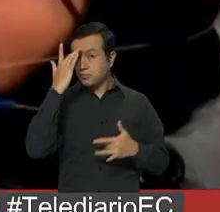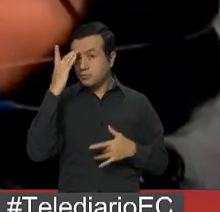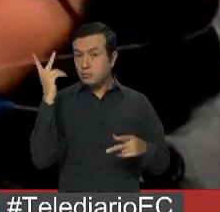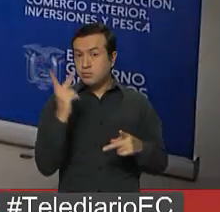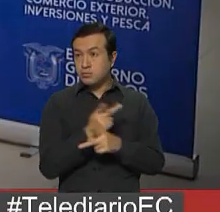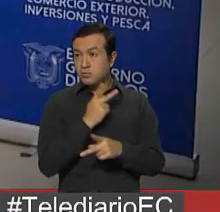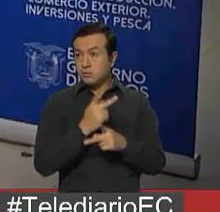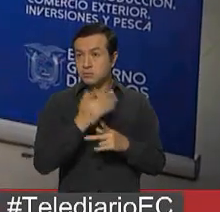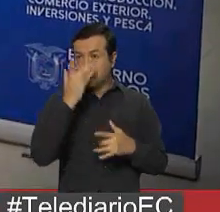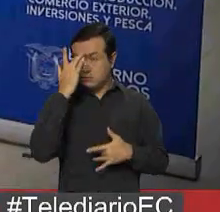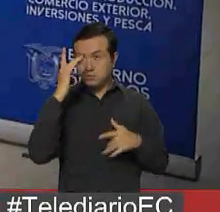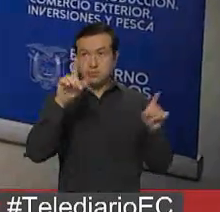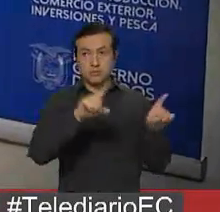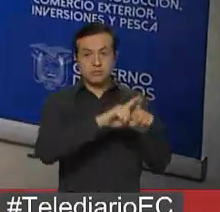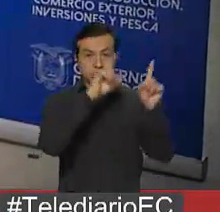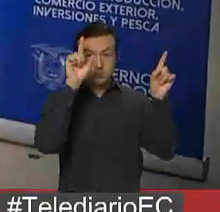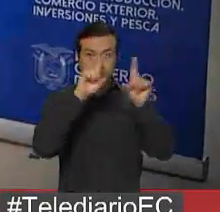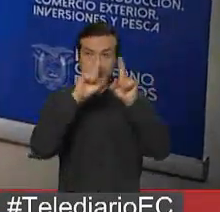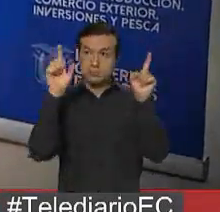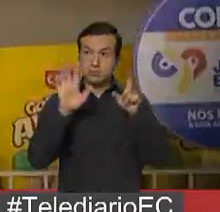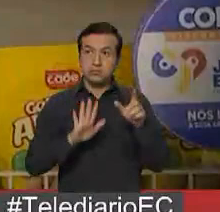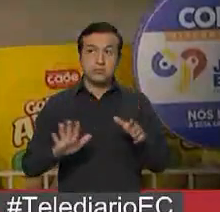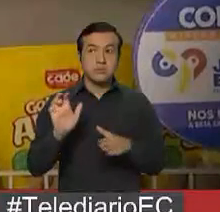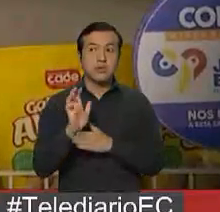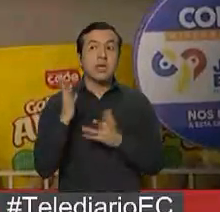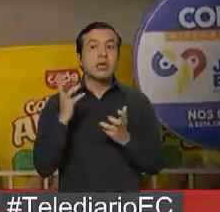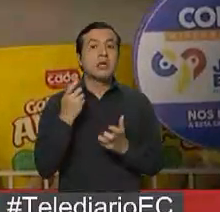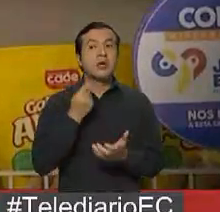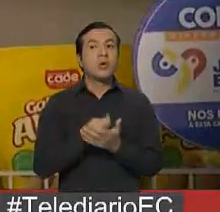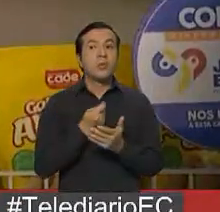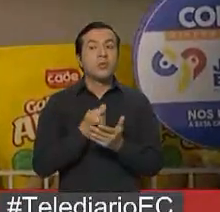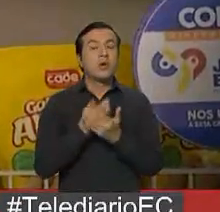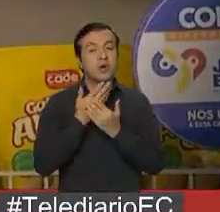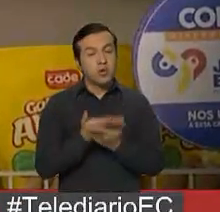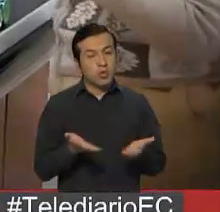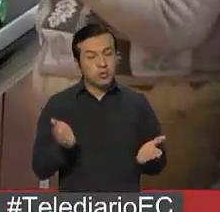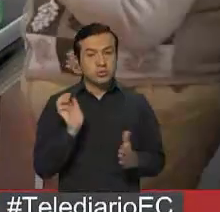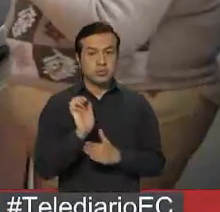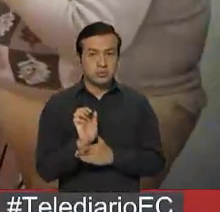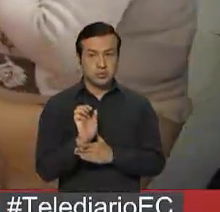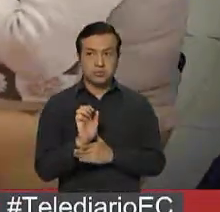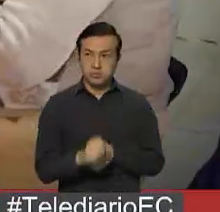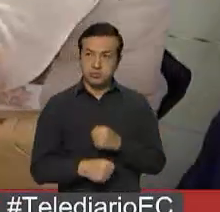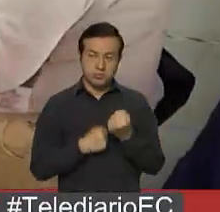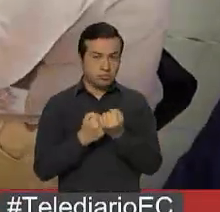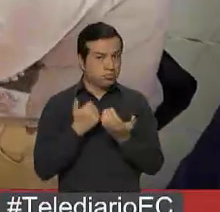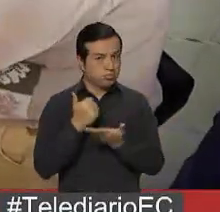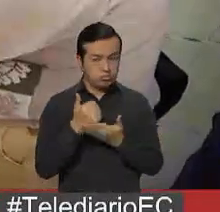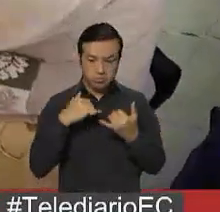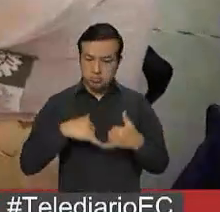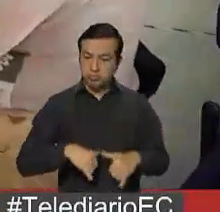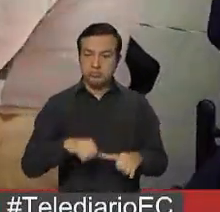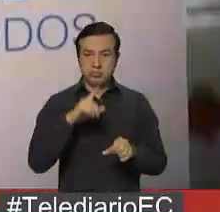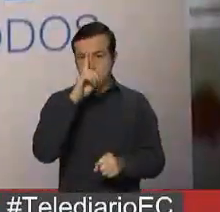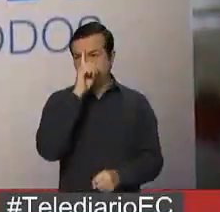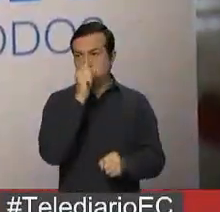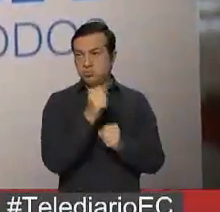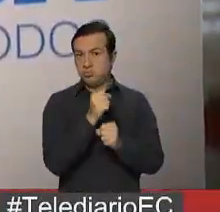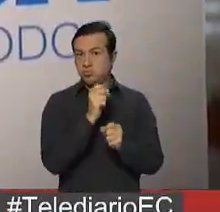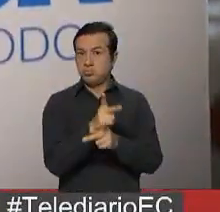del coronavirus las empresas ecuatorianas buscan el consumo de productos nacionales para mantener el empleo y la productividad